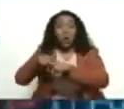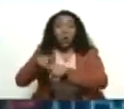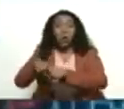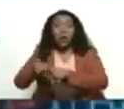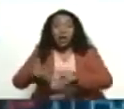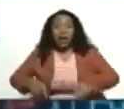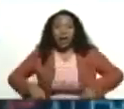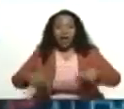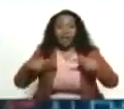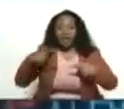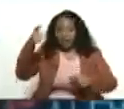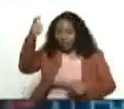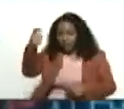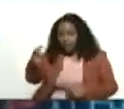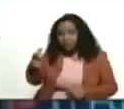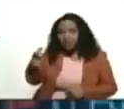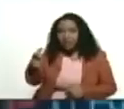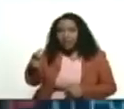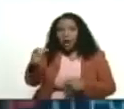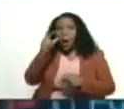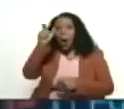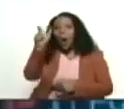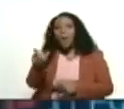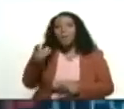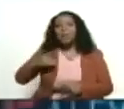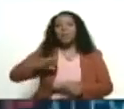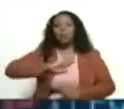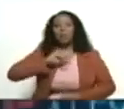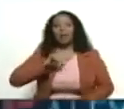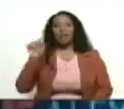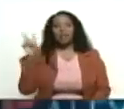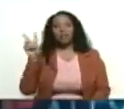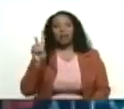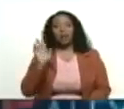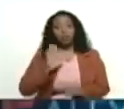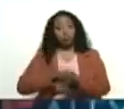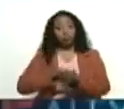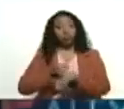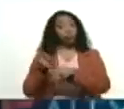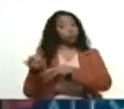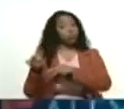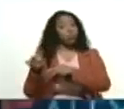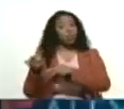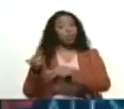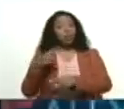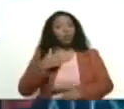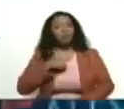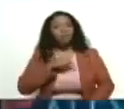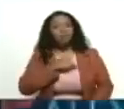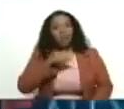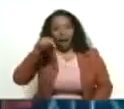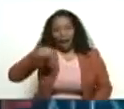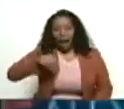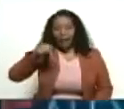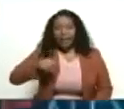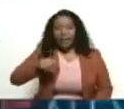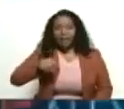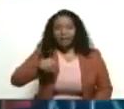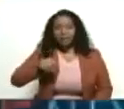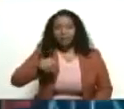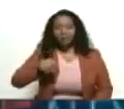vida, con la humanidad de Alex Saab. Y es por eso que nosotros estamos